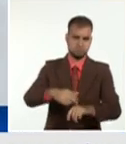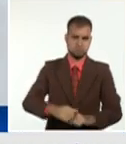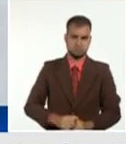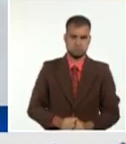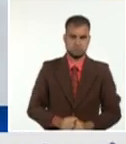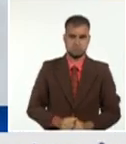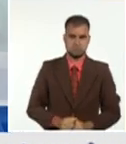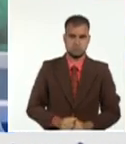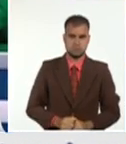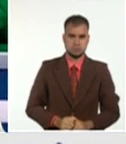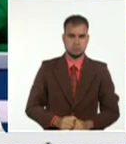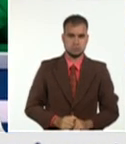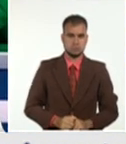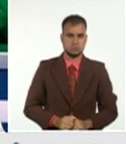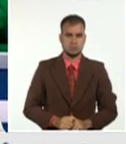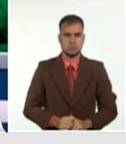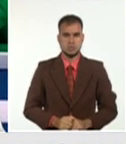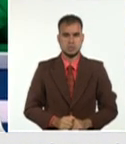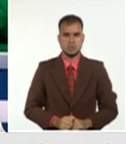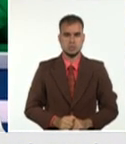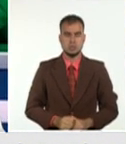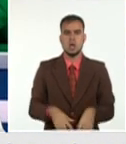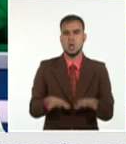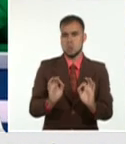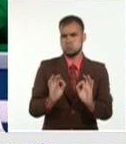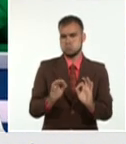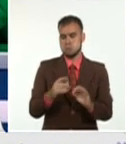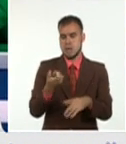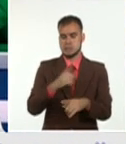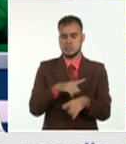cifra muy alta de casos autóctonos,